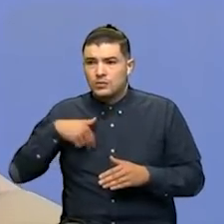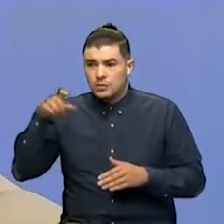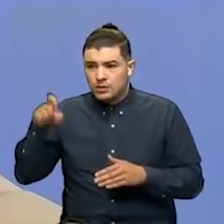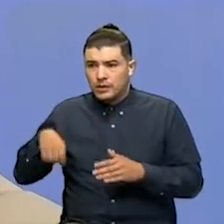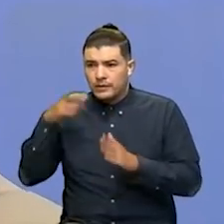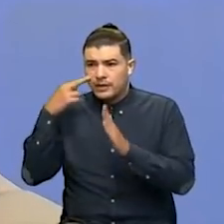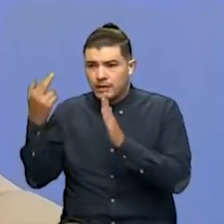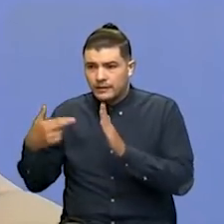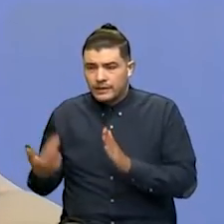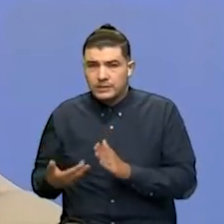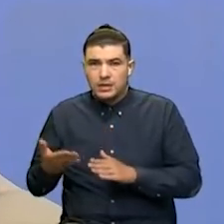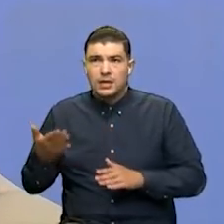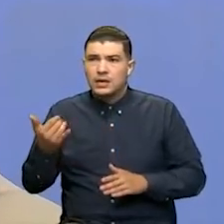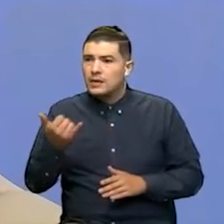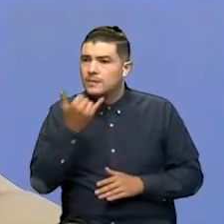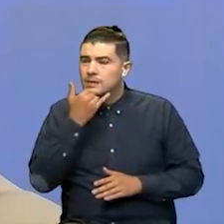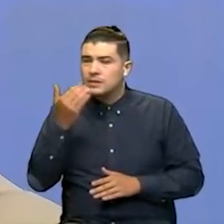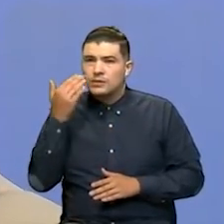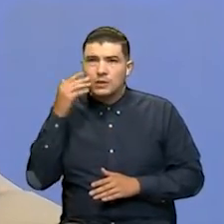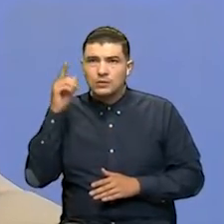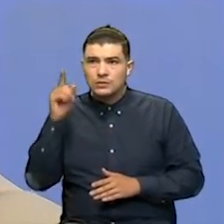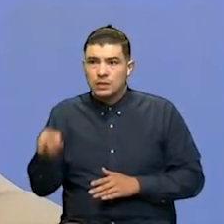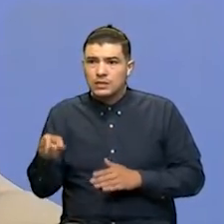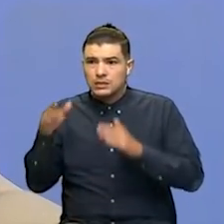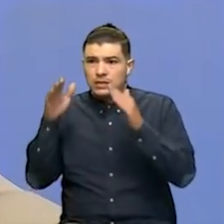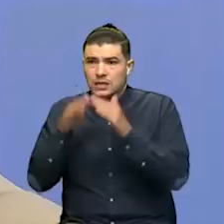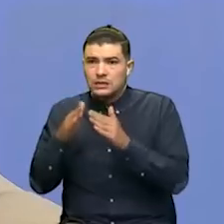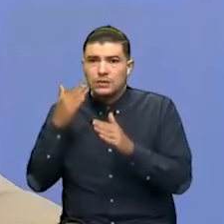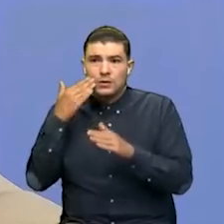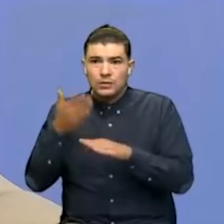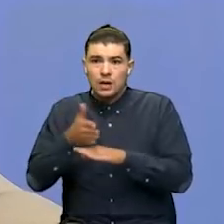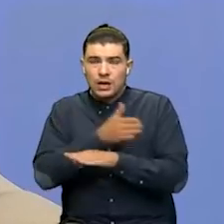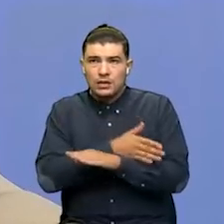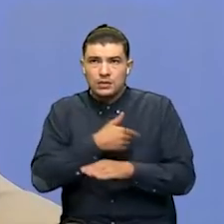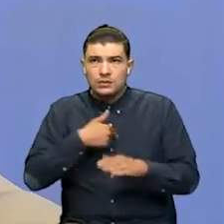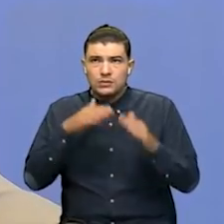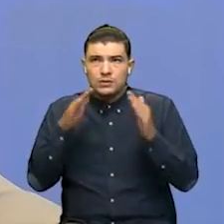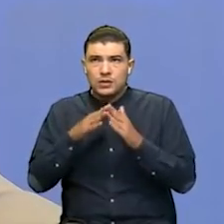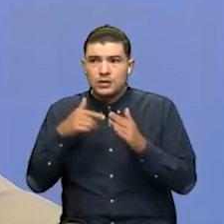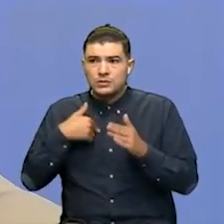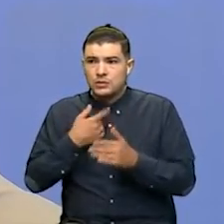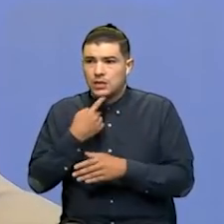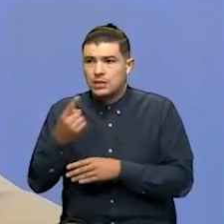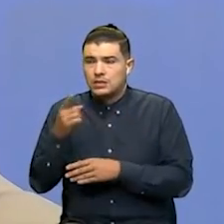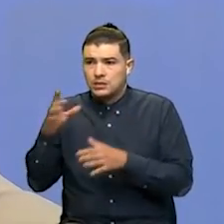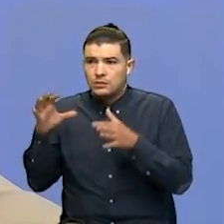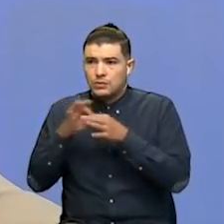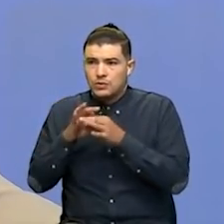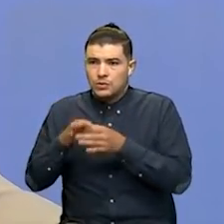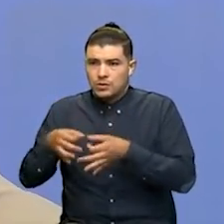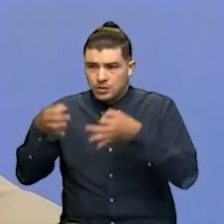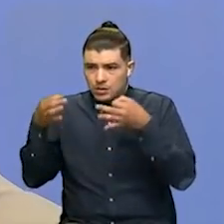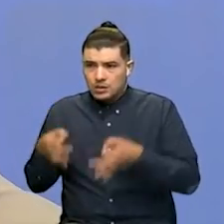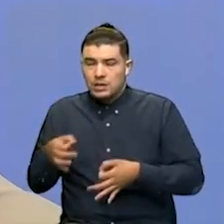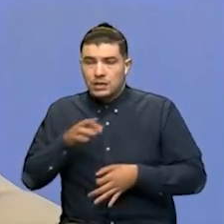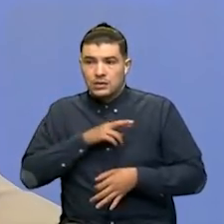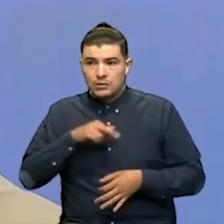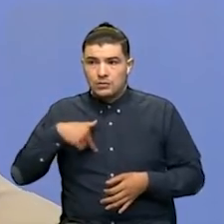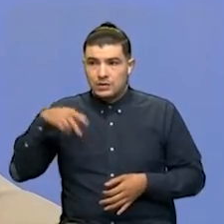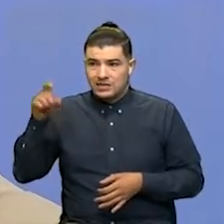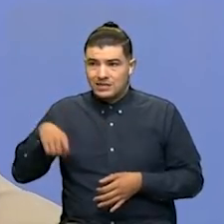¿Qué es lo que pasa cuando usted se casa ya teniendo algún bien o usted va a declarar una unión marital? De hecho, necesariamente